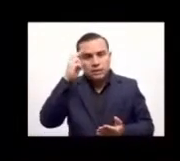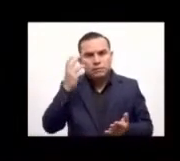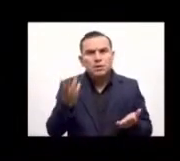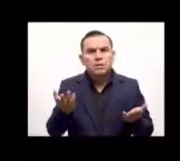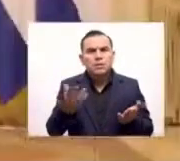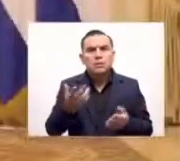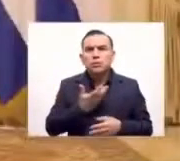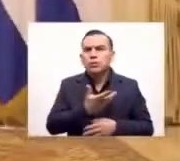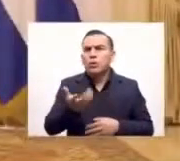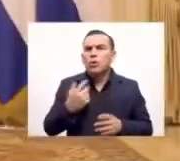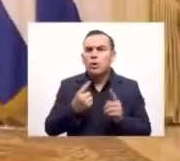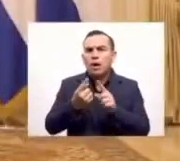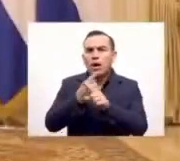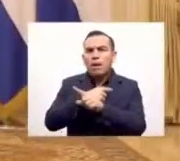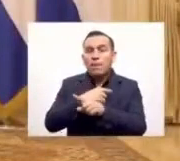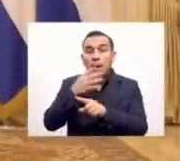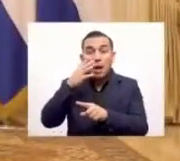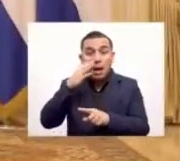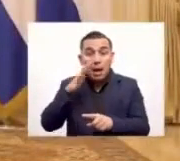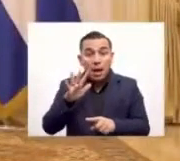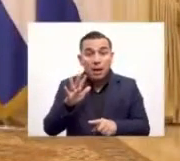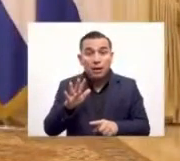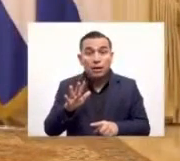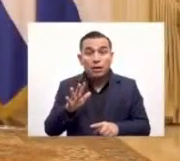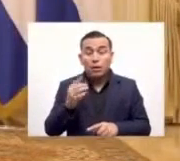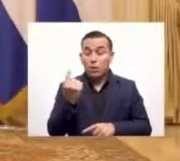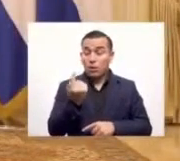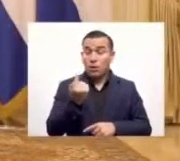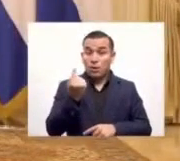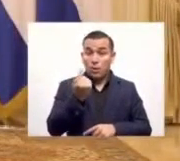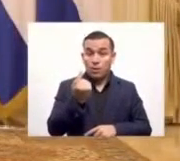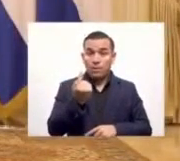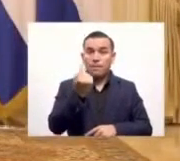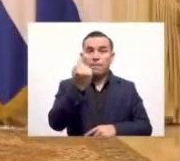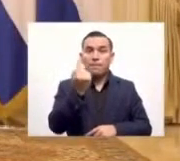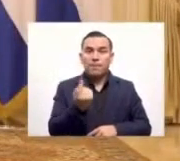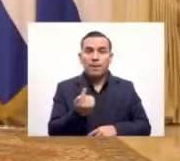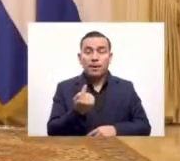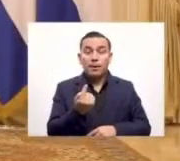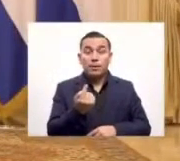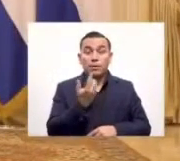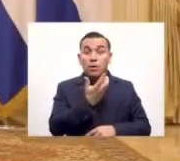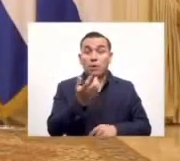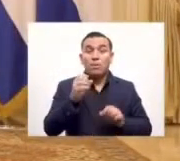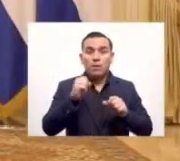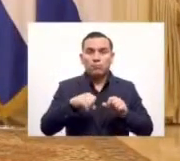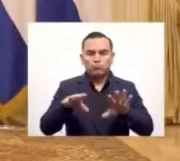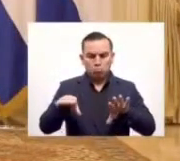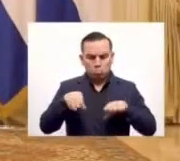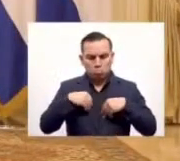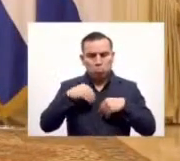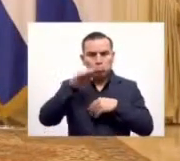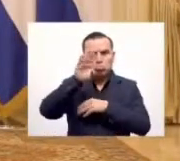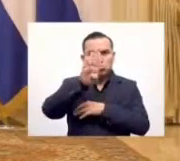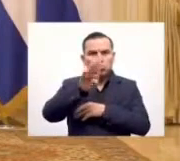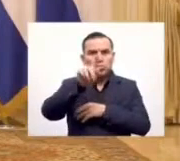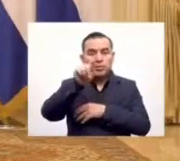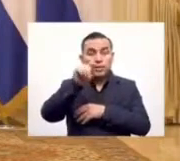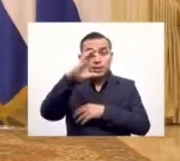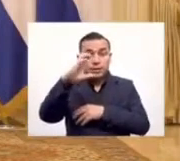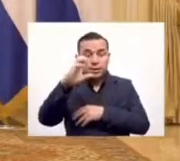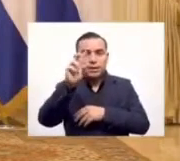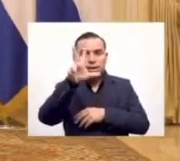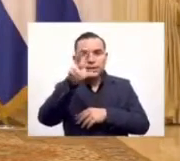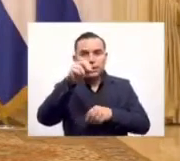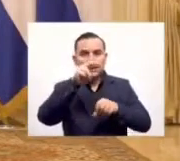gobierno y de dónde está sacando estos recursos para bancarizar, digamos, o para crearles cuentas? En esta